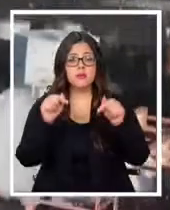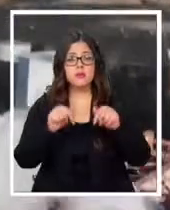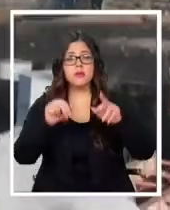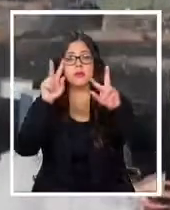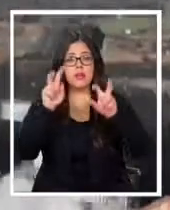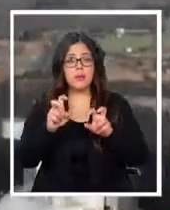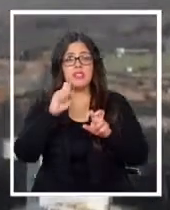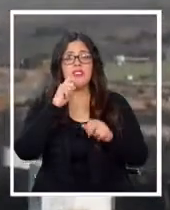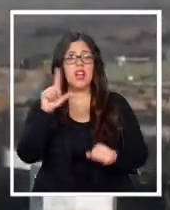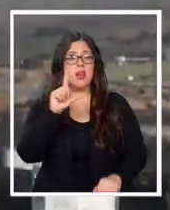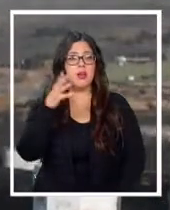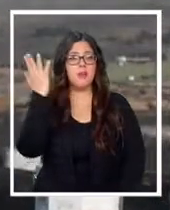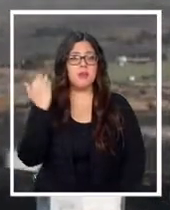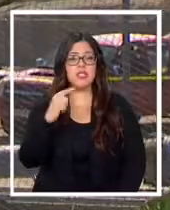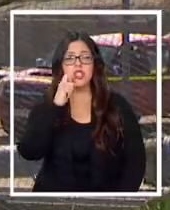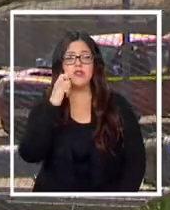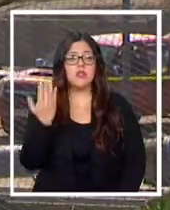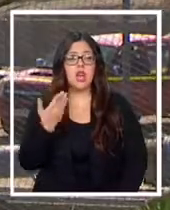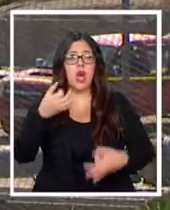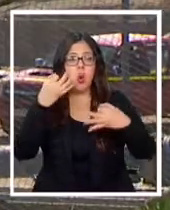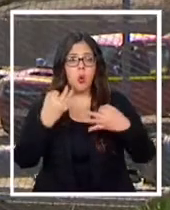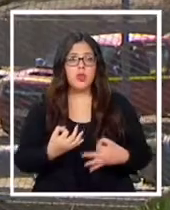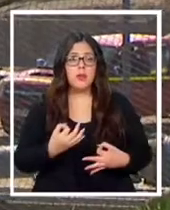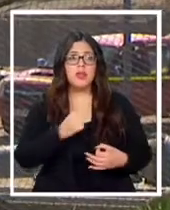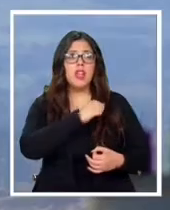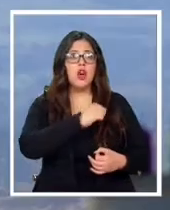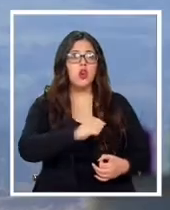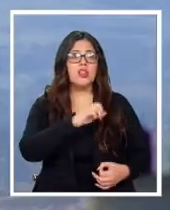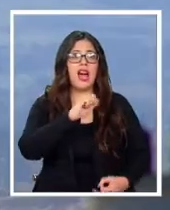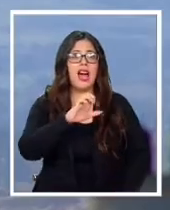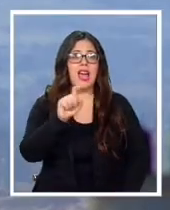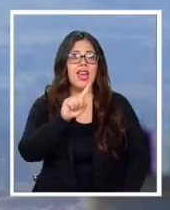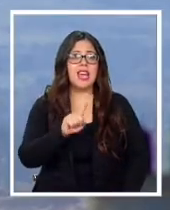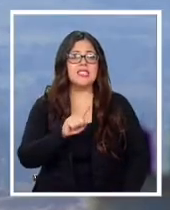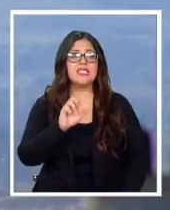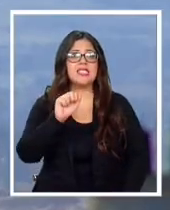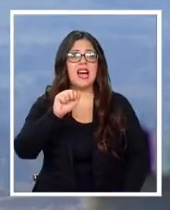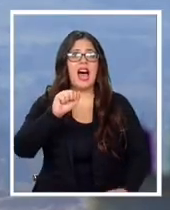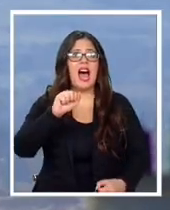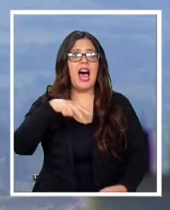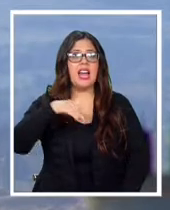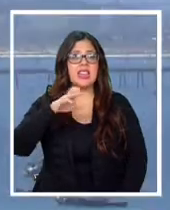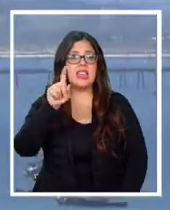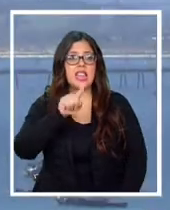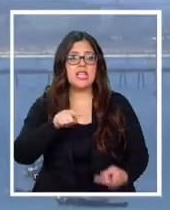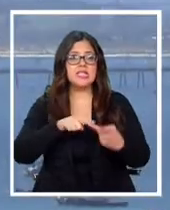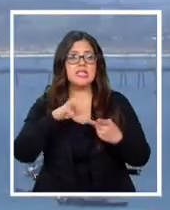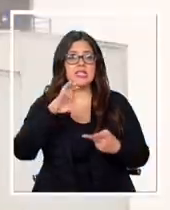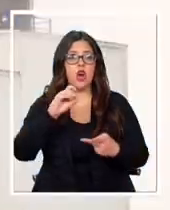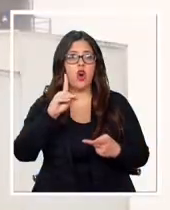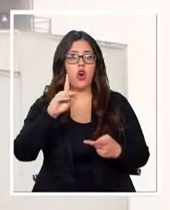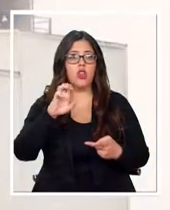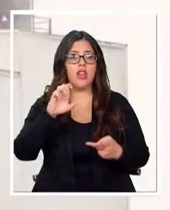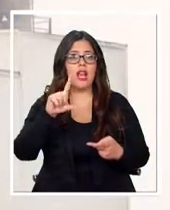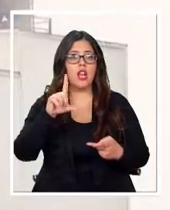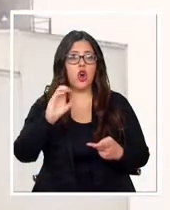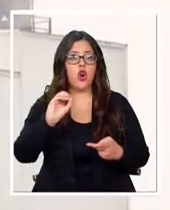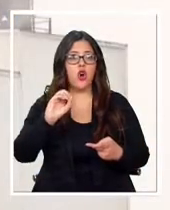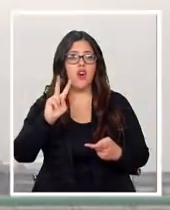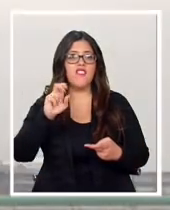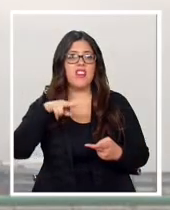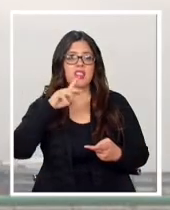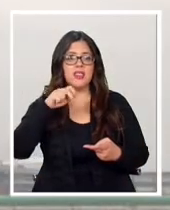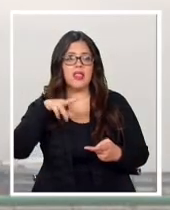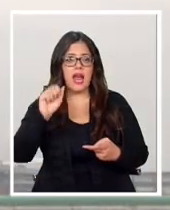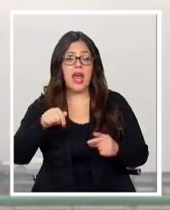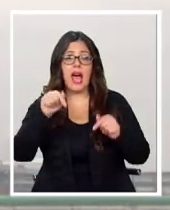se suma al del lunes, que terminó en medidas contra AES Andes y Codelco Ventanas, empresa que por ahora ha paralizado